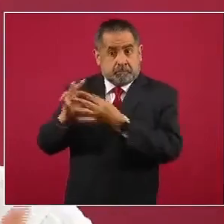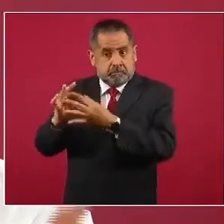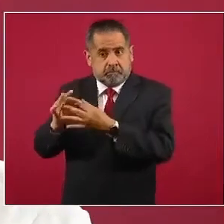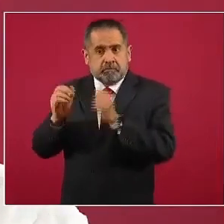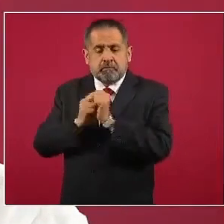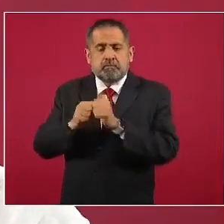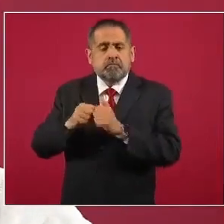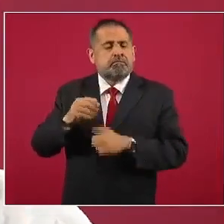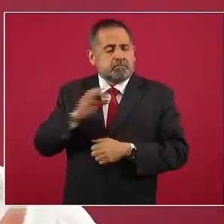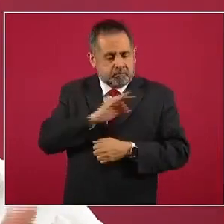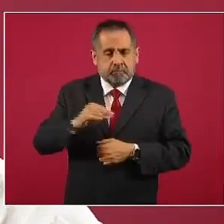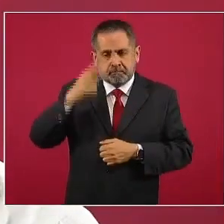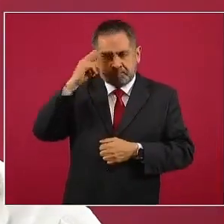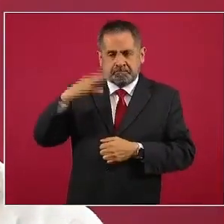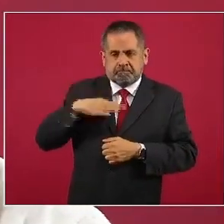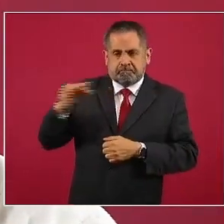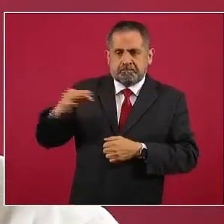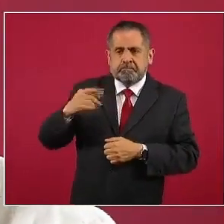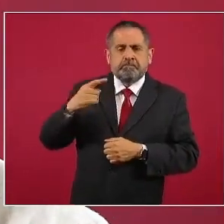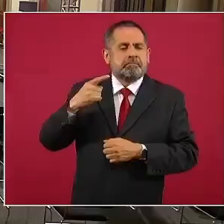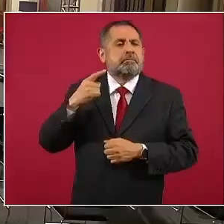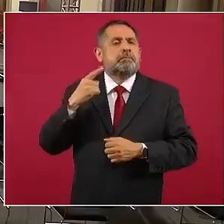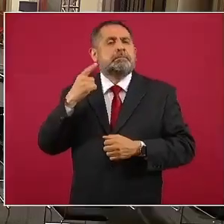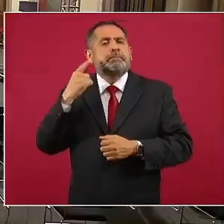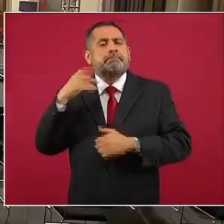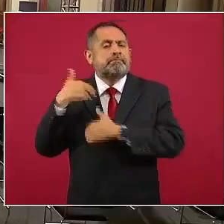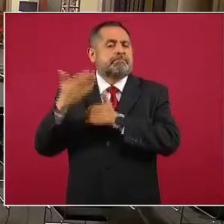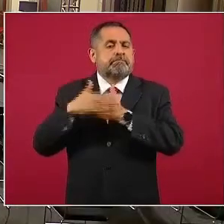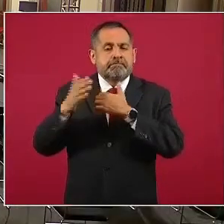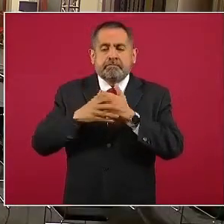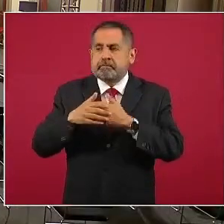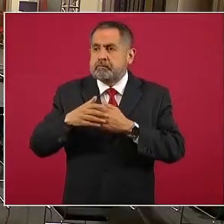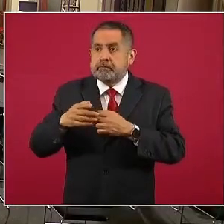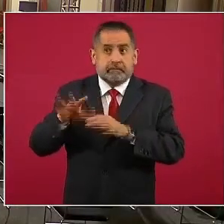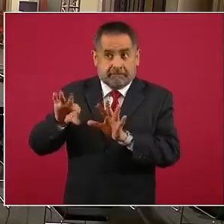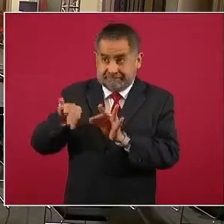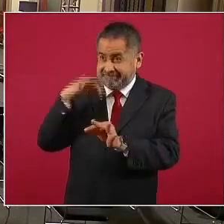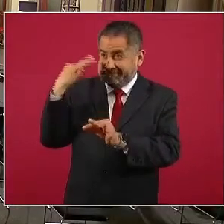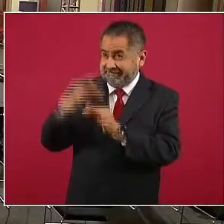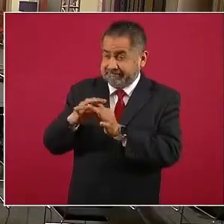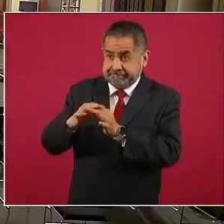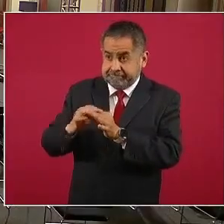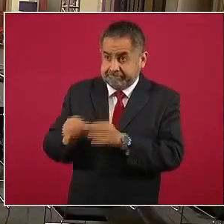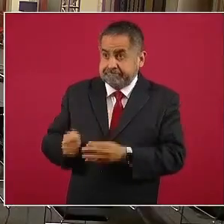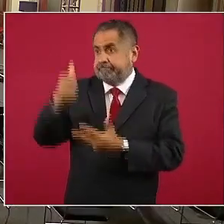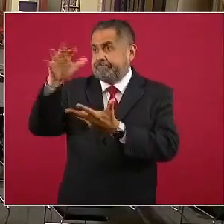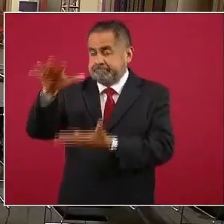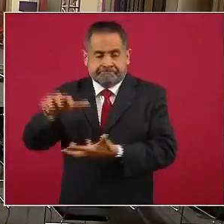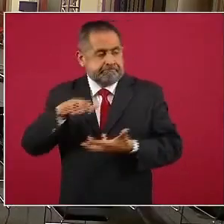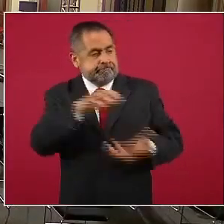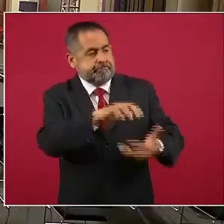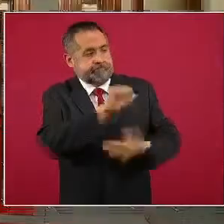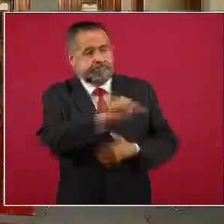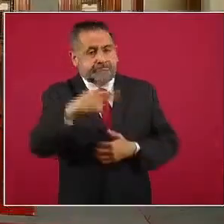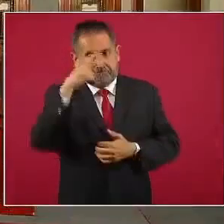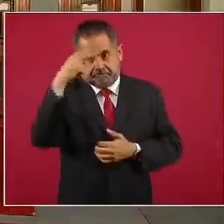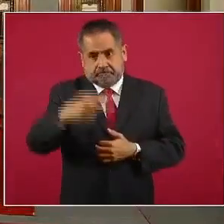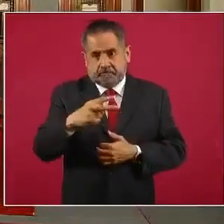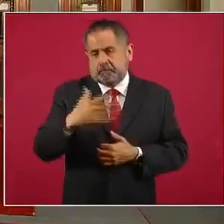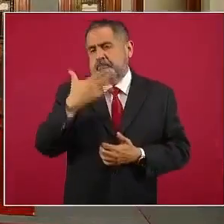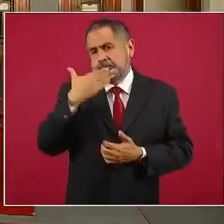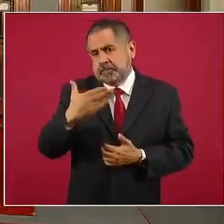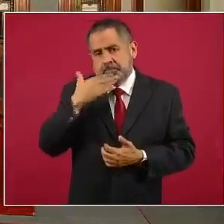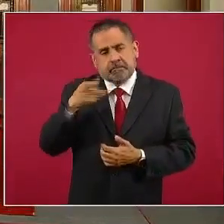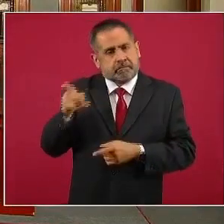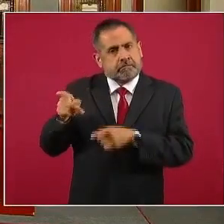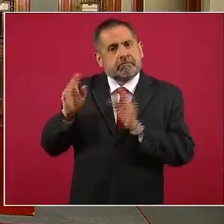México es elegible, es un candidato elegible a priorización por parte de Janssen, para la vacuna de Janssen,